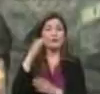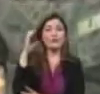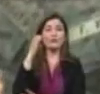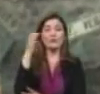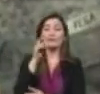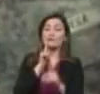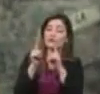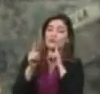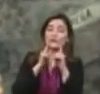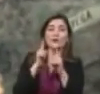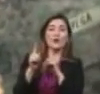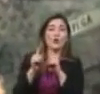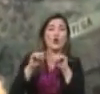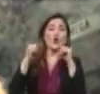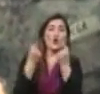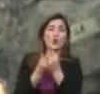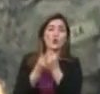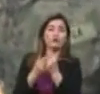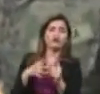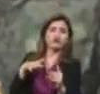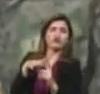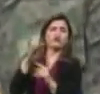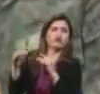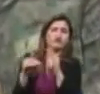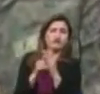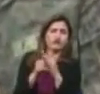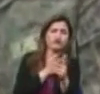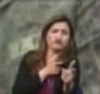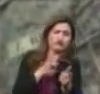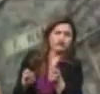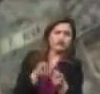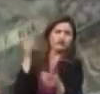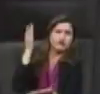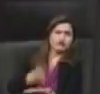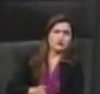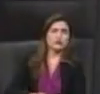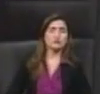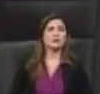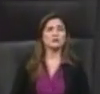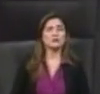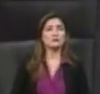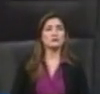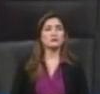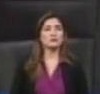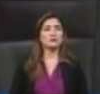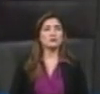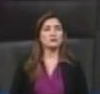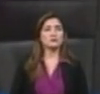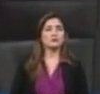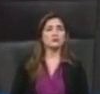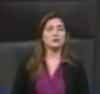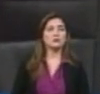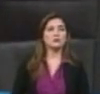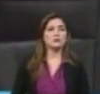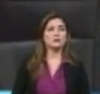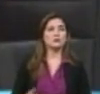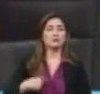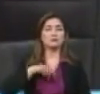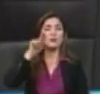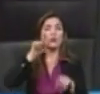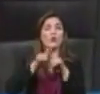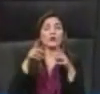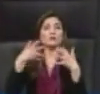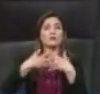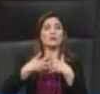Colombia para combatir estos grupos organizados de delincuentes que operan en la frontera. Debemos articular acciones con el hermano país de